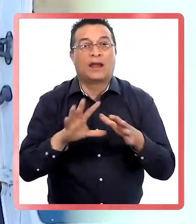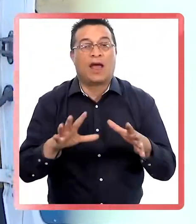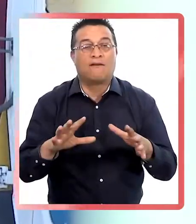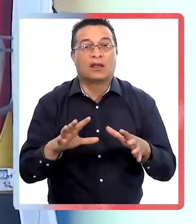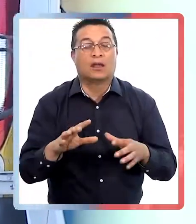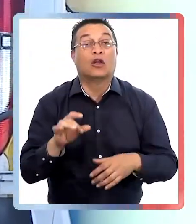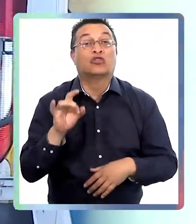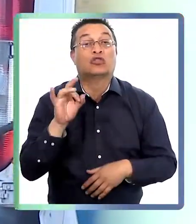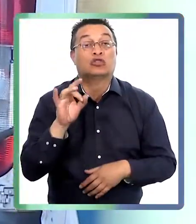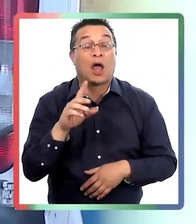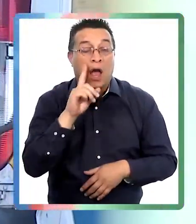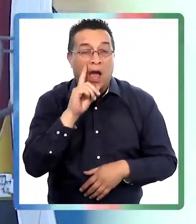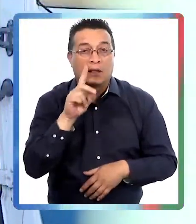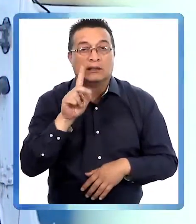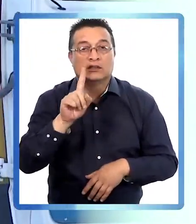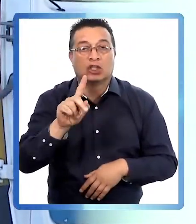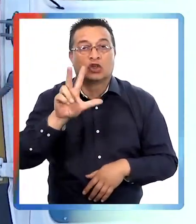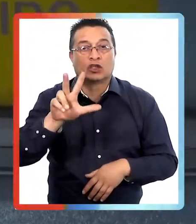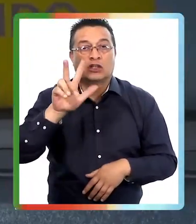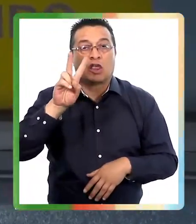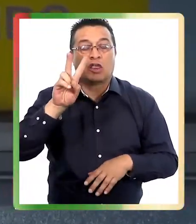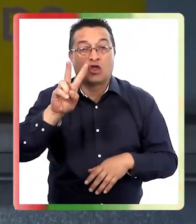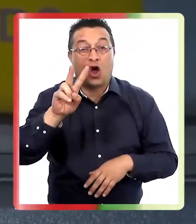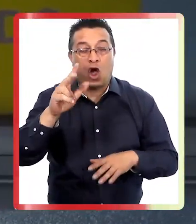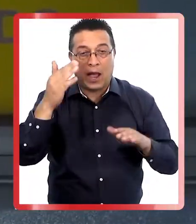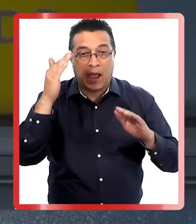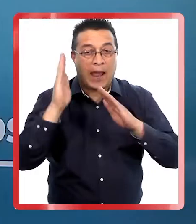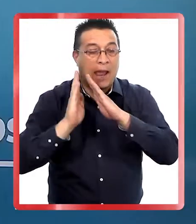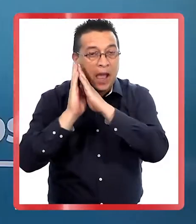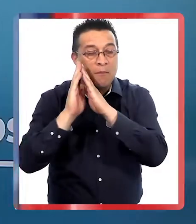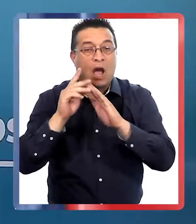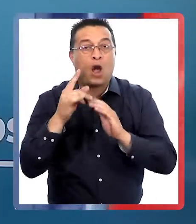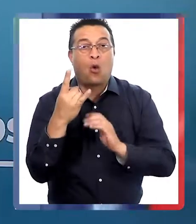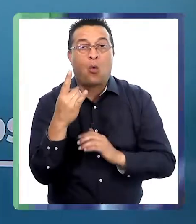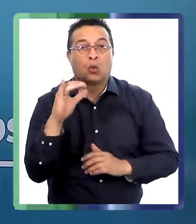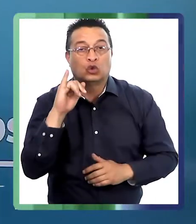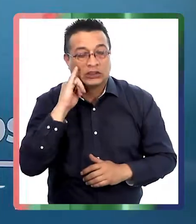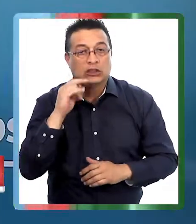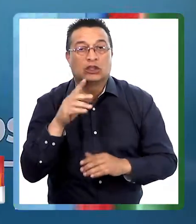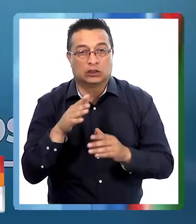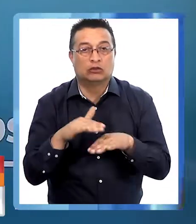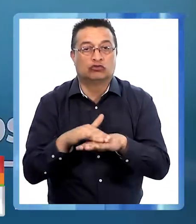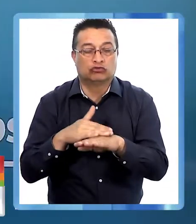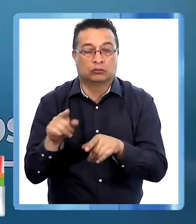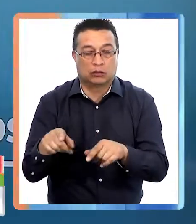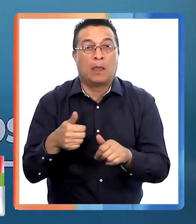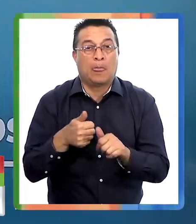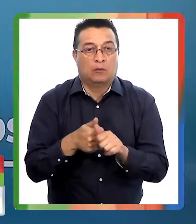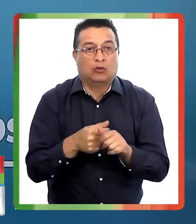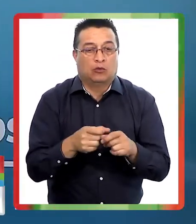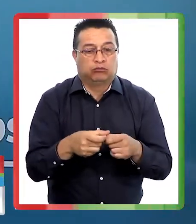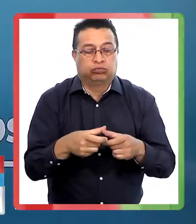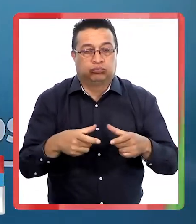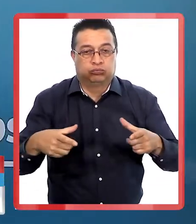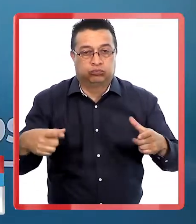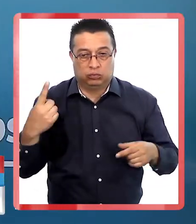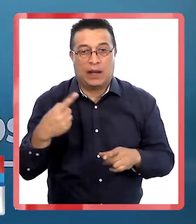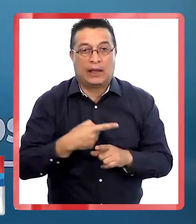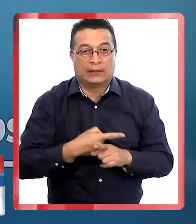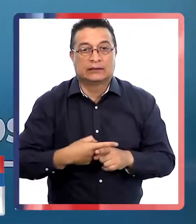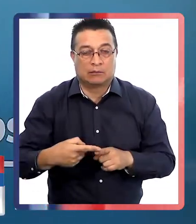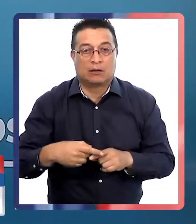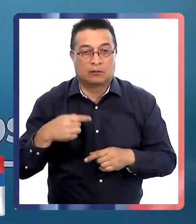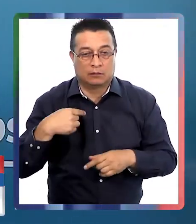quedan 182 camas UCI disponibles. Esta presión ha venido al alza en la última semana,